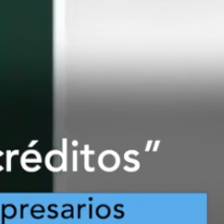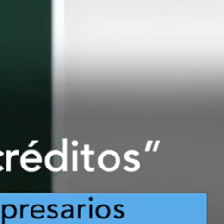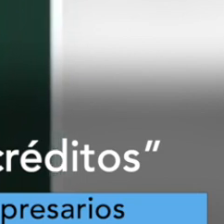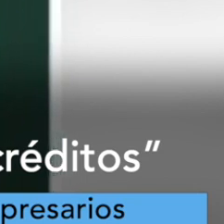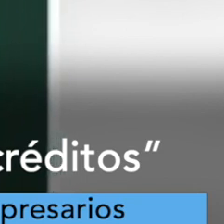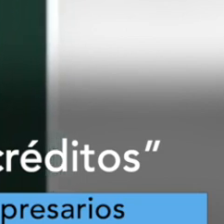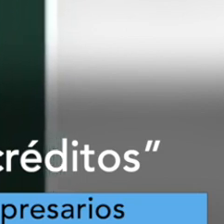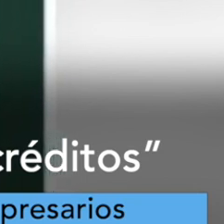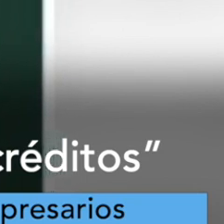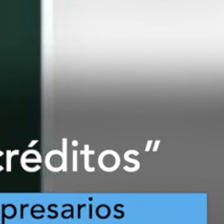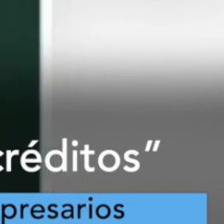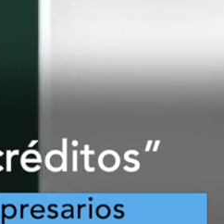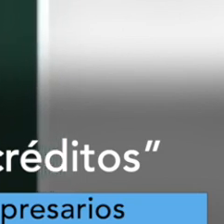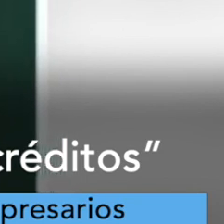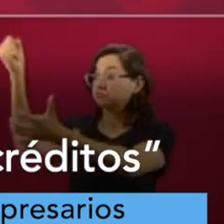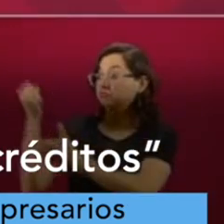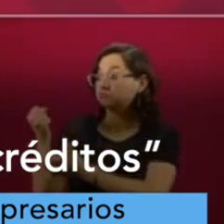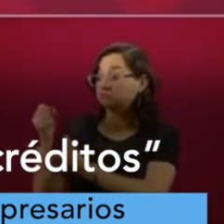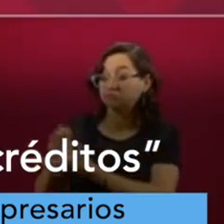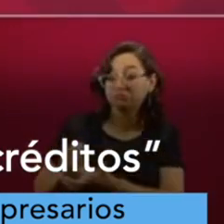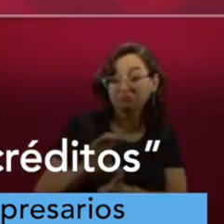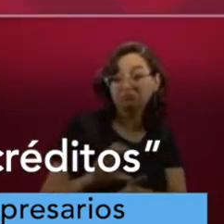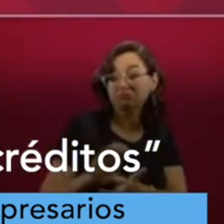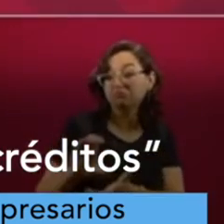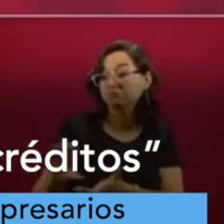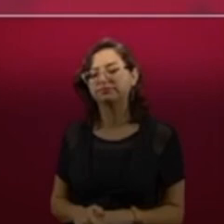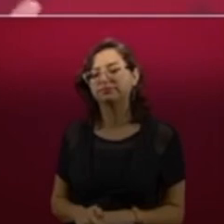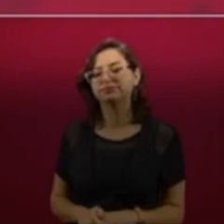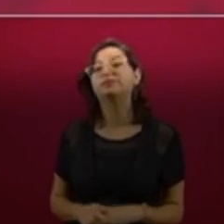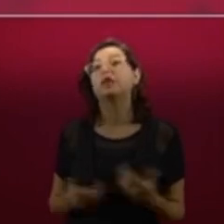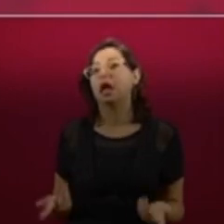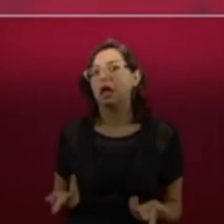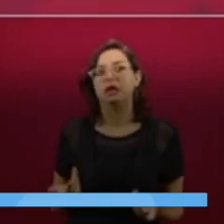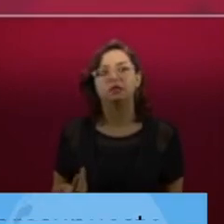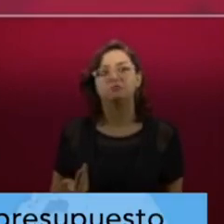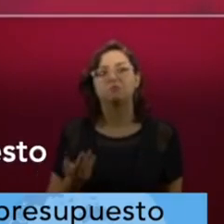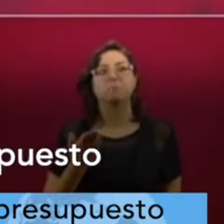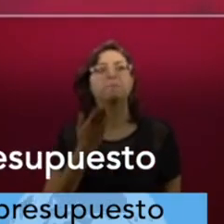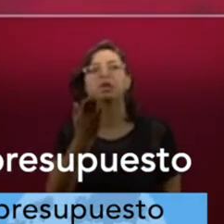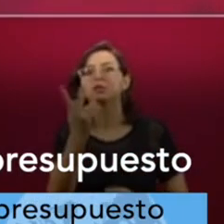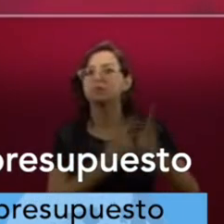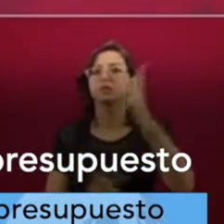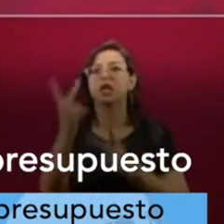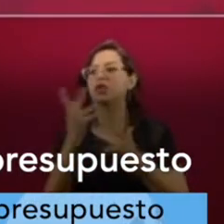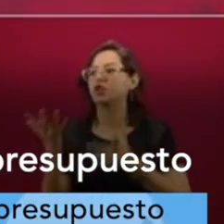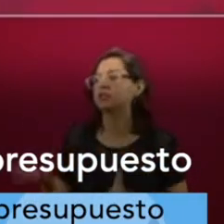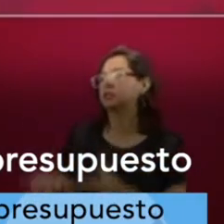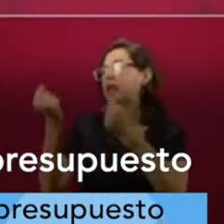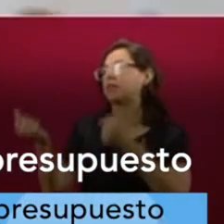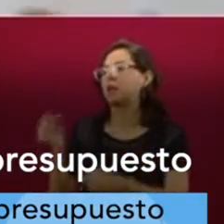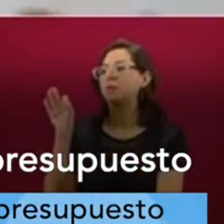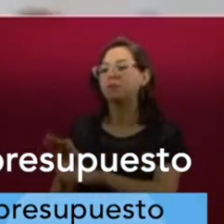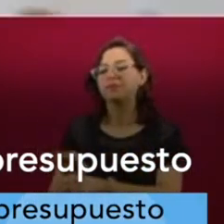134 constitucional que prohíbe la promoción personalizada de los funcionarios. Durante su conferencia matutina, el presidente Andrés Manuel López